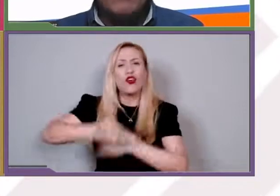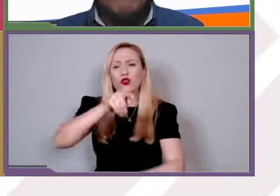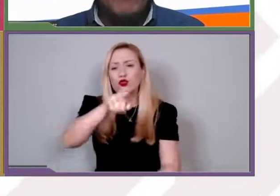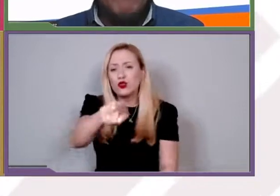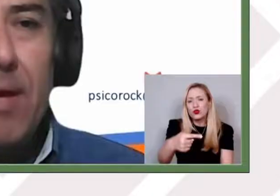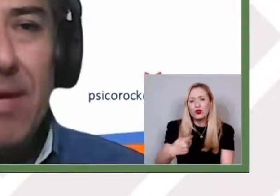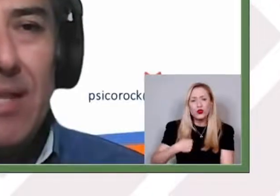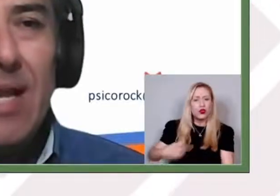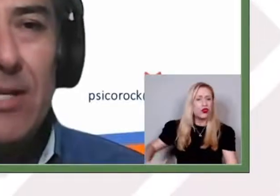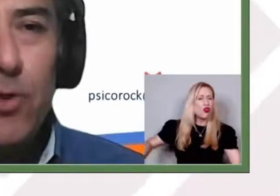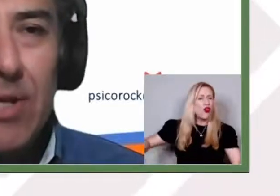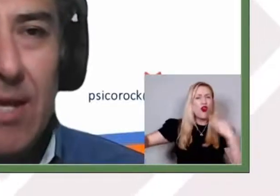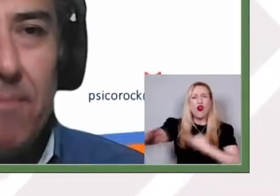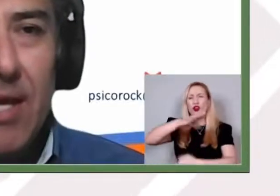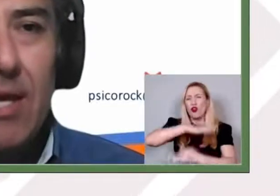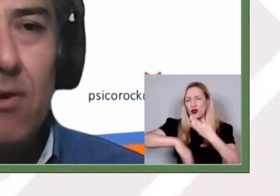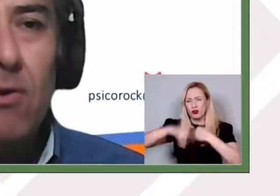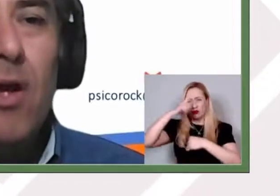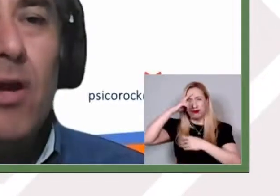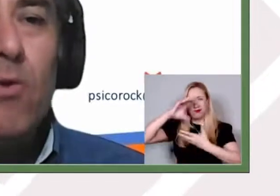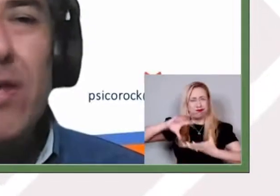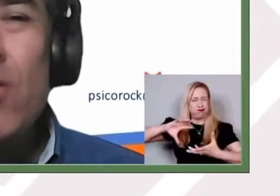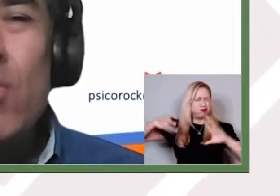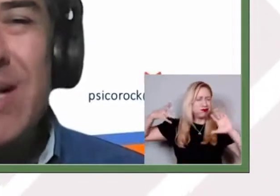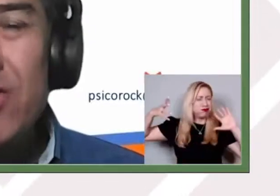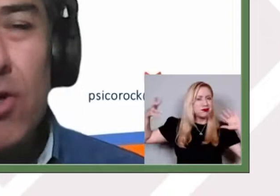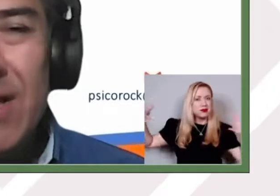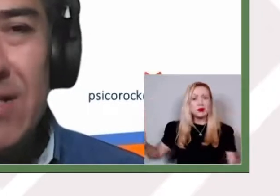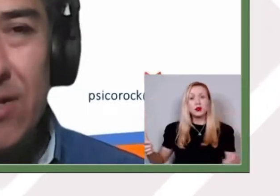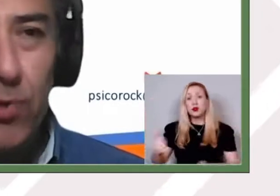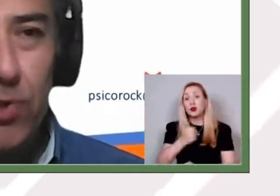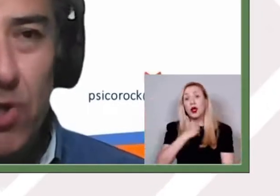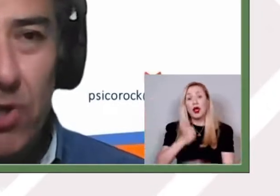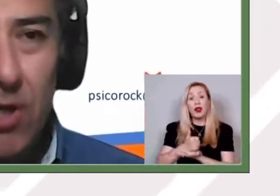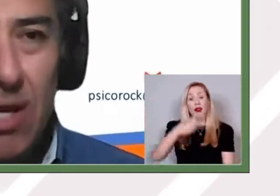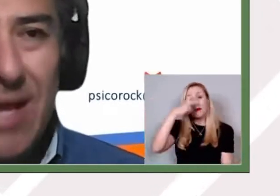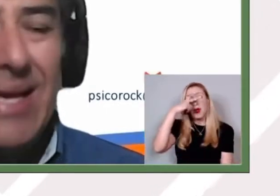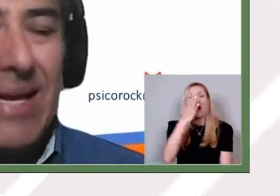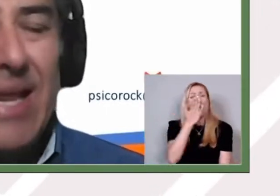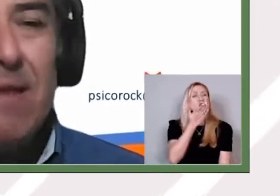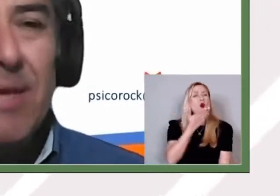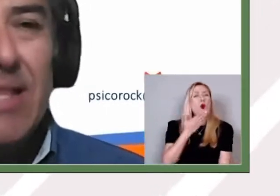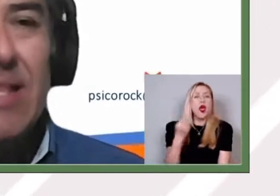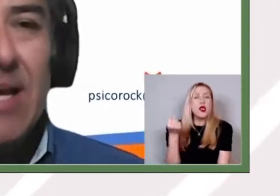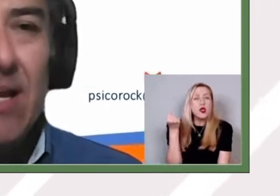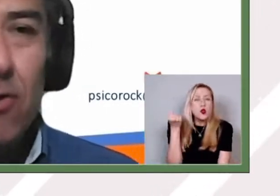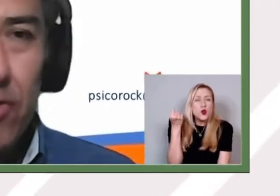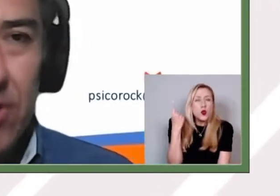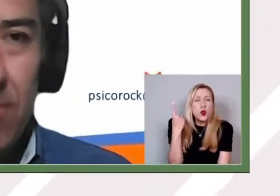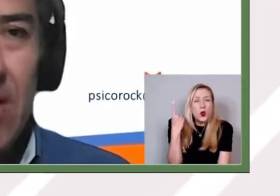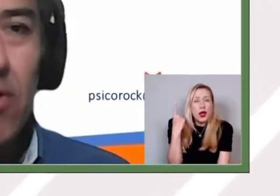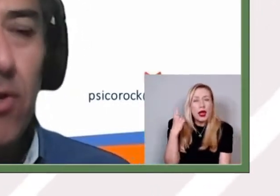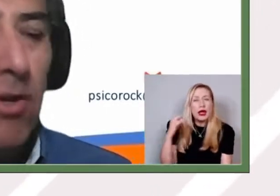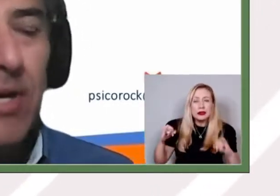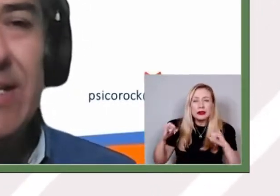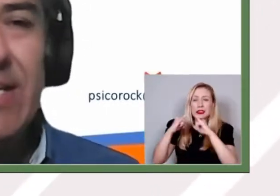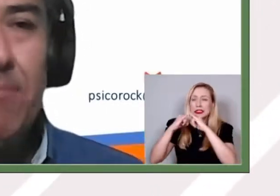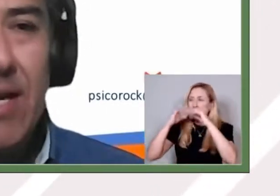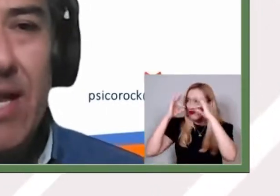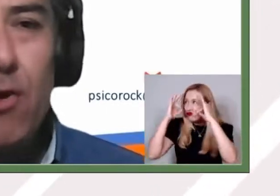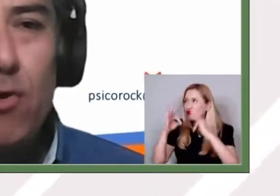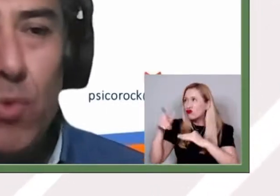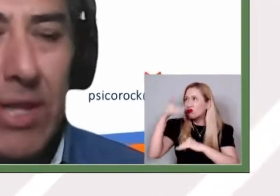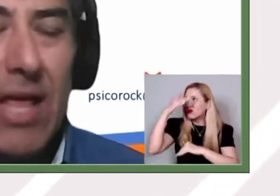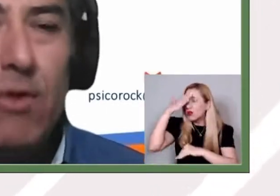rebasados porque propiamente en la Ciudad de México no hay una sola institución que realmente tenga el conocimiento de lo que es